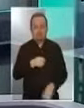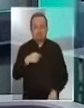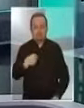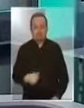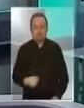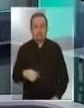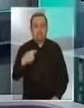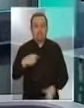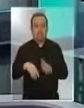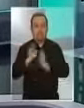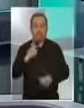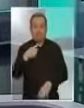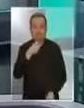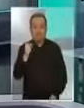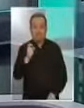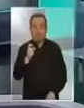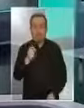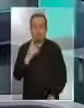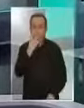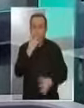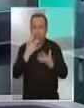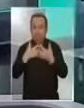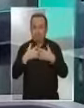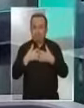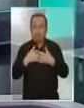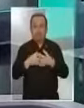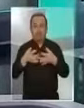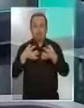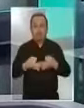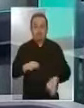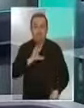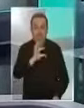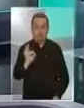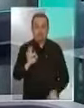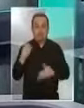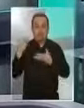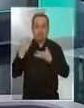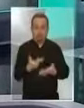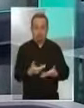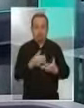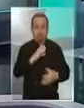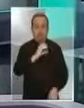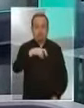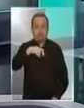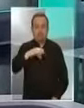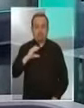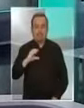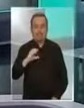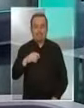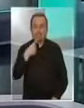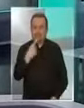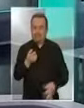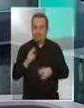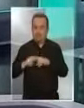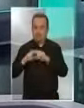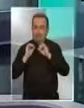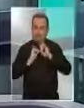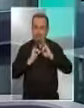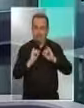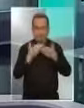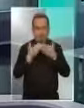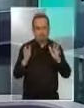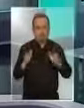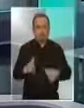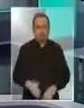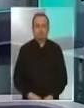China. Son más de 100 respiradores, quiero decir, de un total de 500 que fueron donados por la CPC. Veamos más antecedentes en el informe de apertura